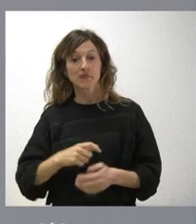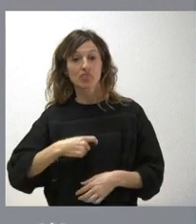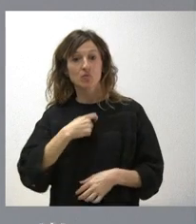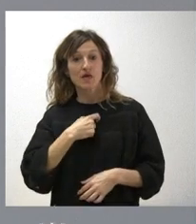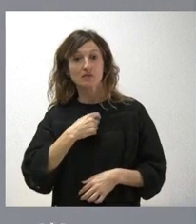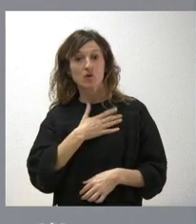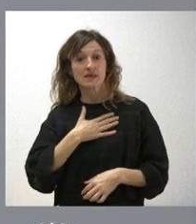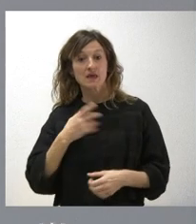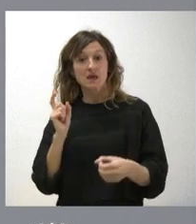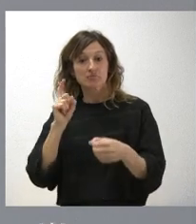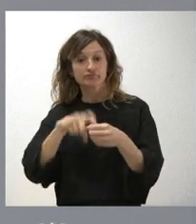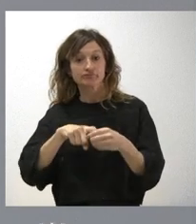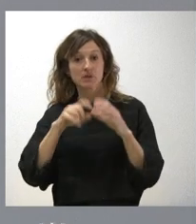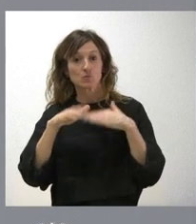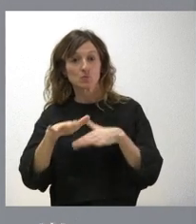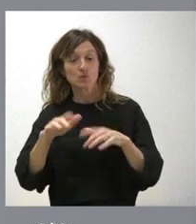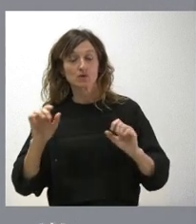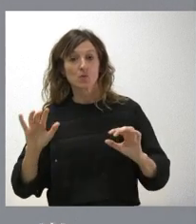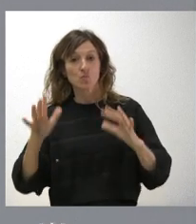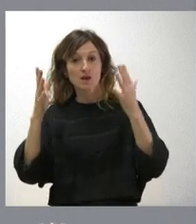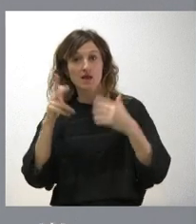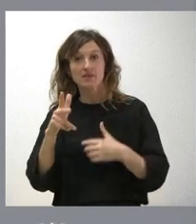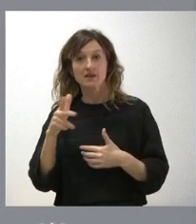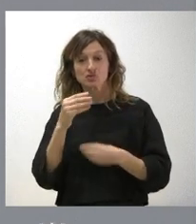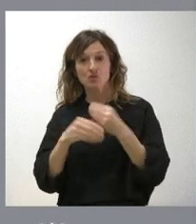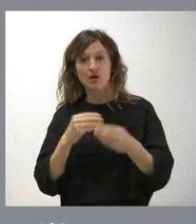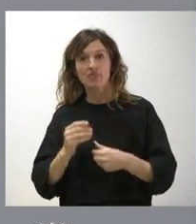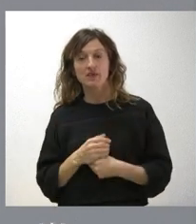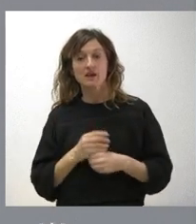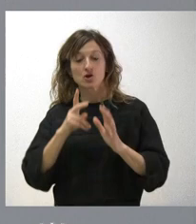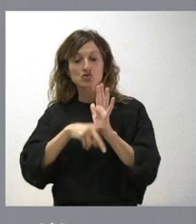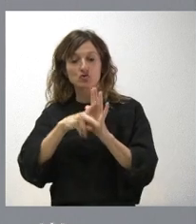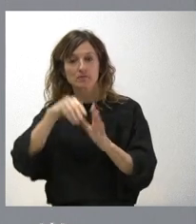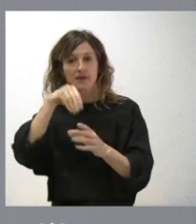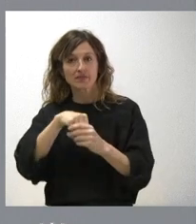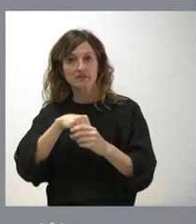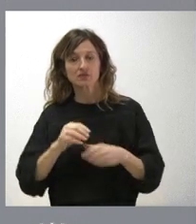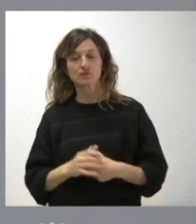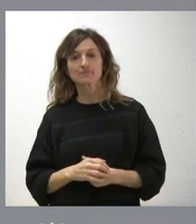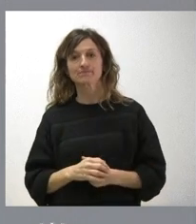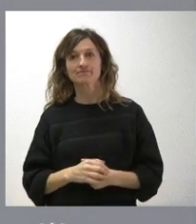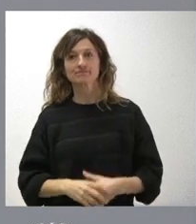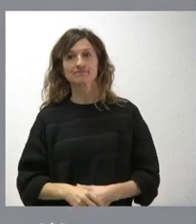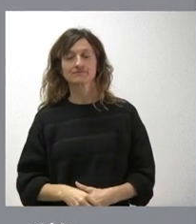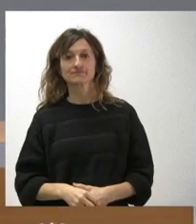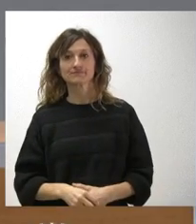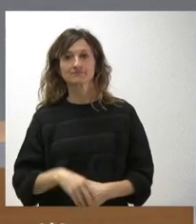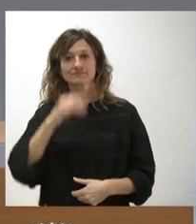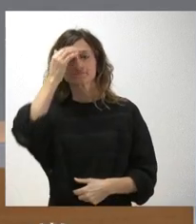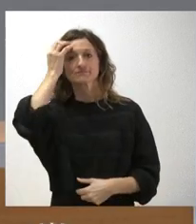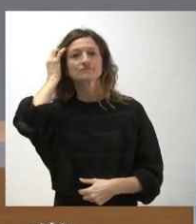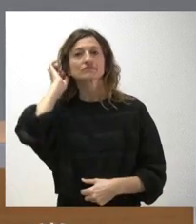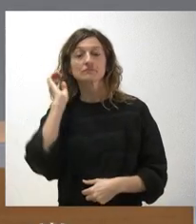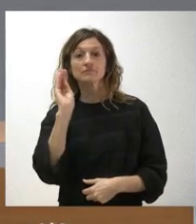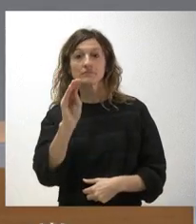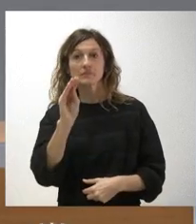quiera asistir a ese derecho constitucionalmente establecido lo puede hacer dentro de las normas reguladas sobre la materia volviendo a lado de la